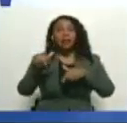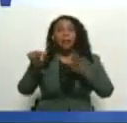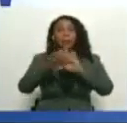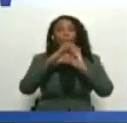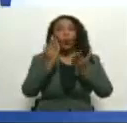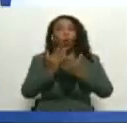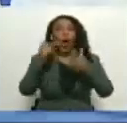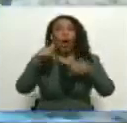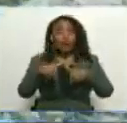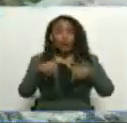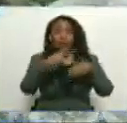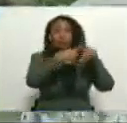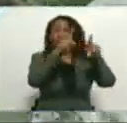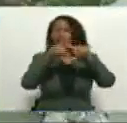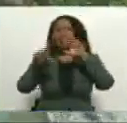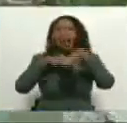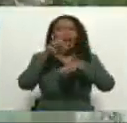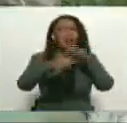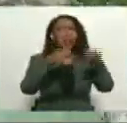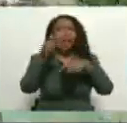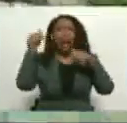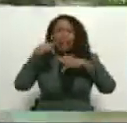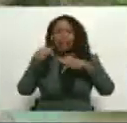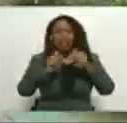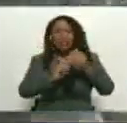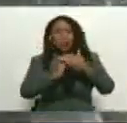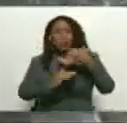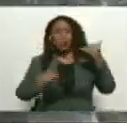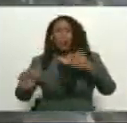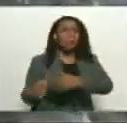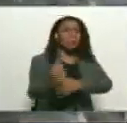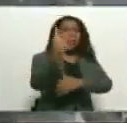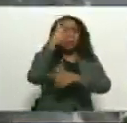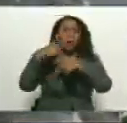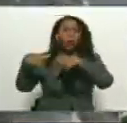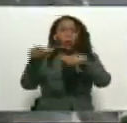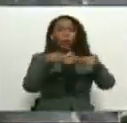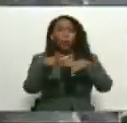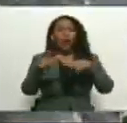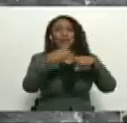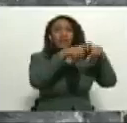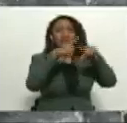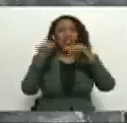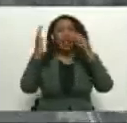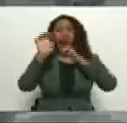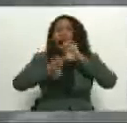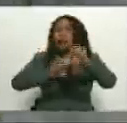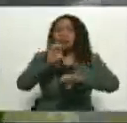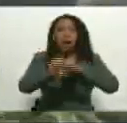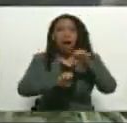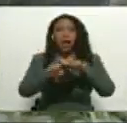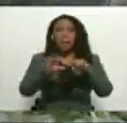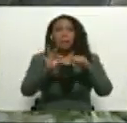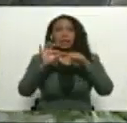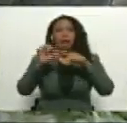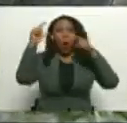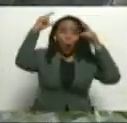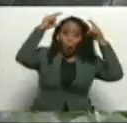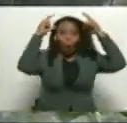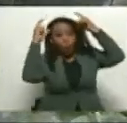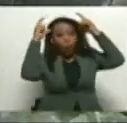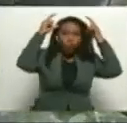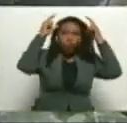ecosistemas que lo posicionan en lo más alto de la lista en el tema de la biodiversidad. Y una de esas especies es el oso frontino, como usted lo